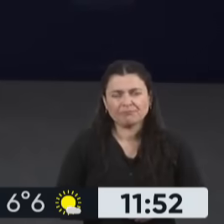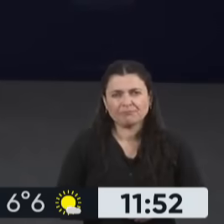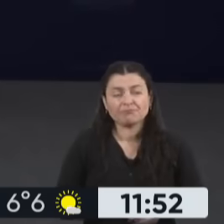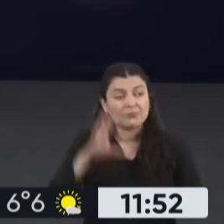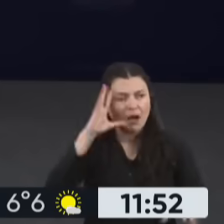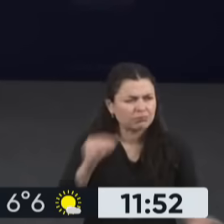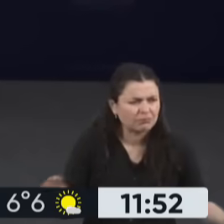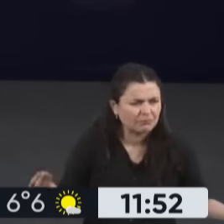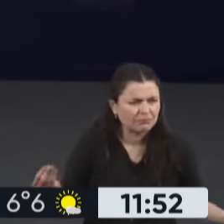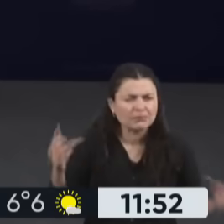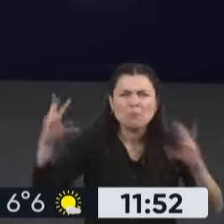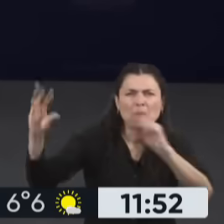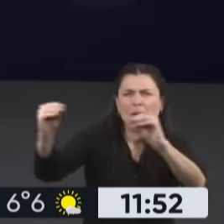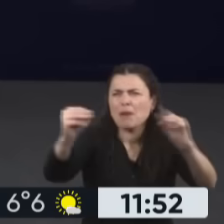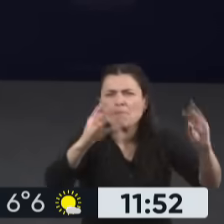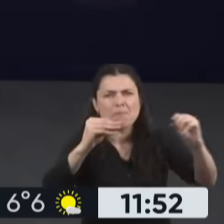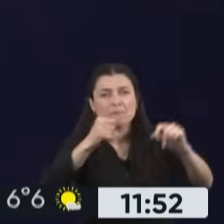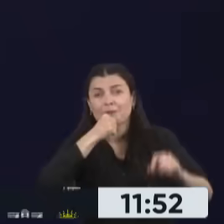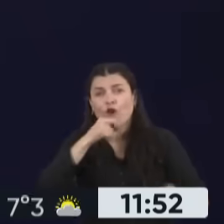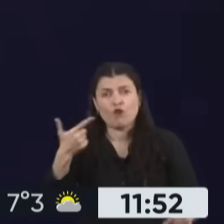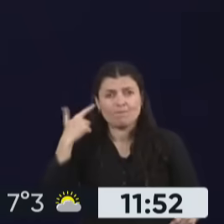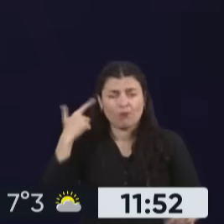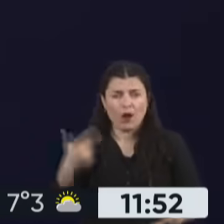Yo ya no sé qué hacer, muchacho. La verdad no sé qué hacer.